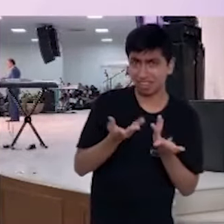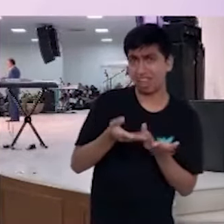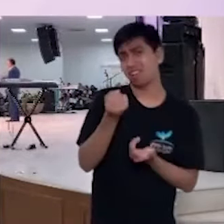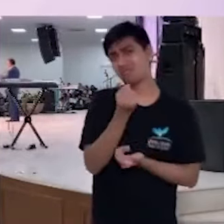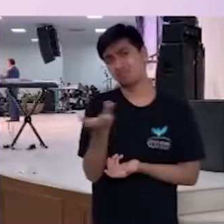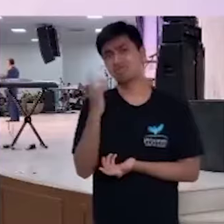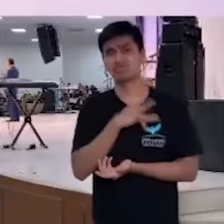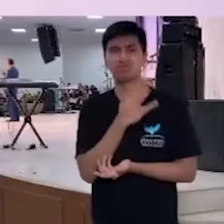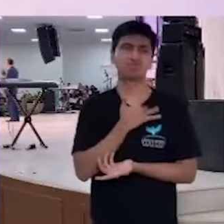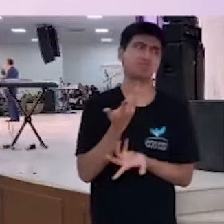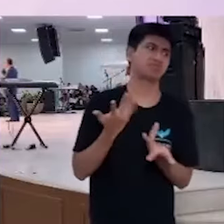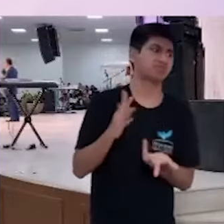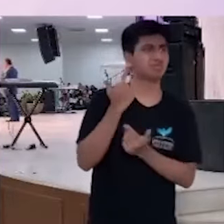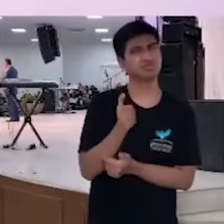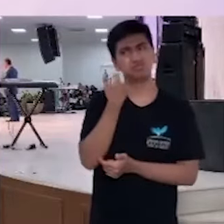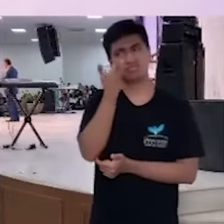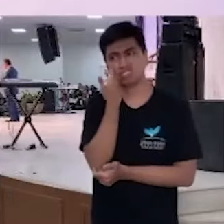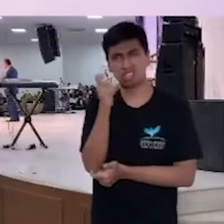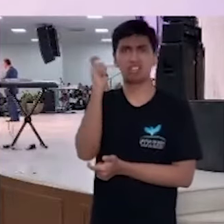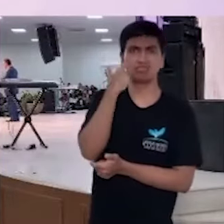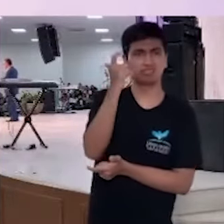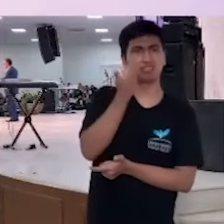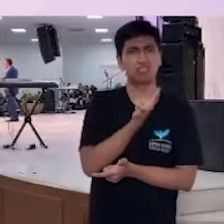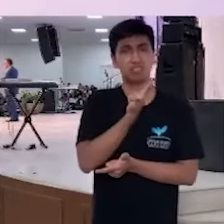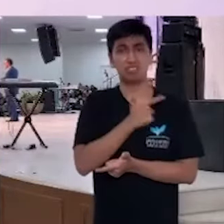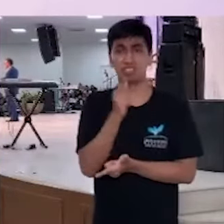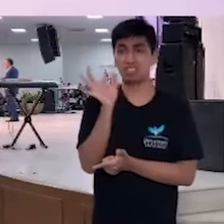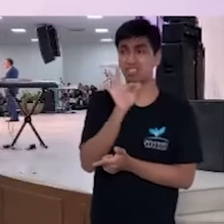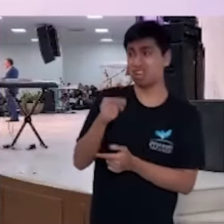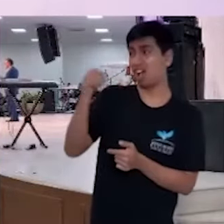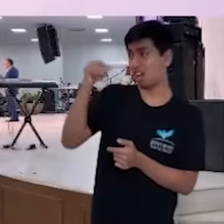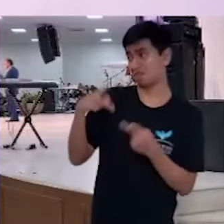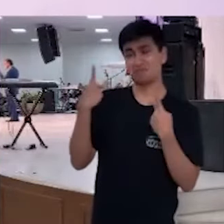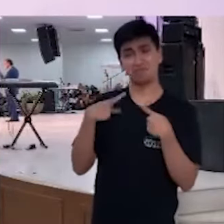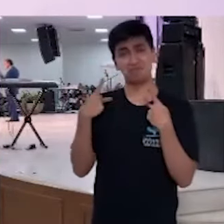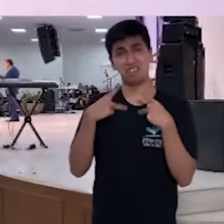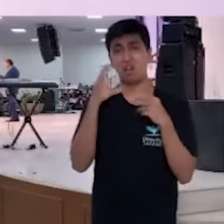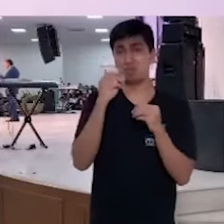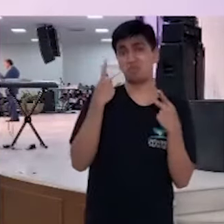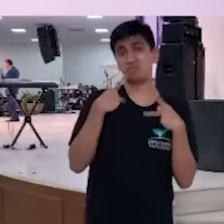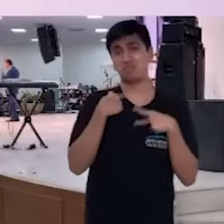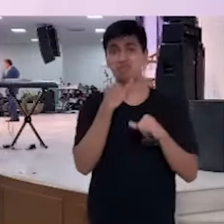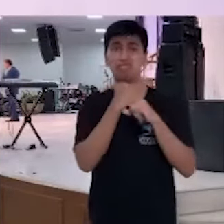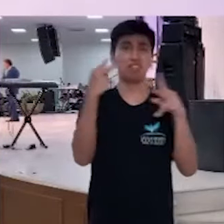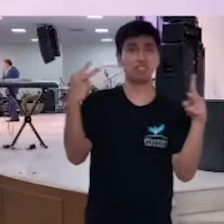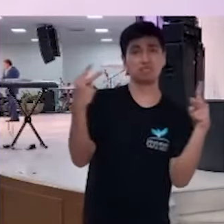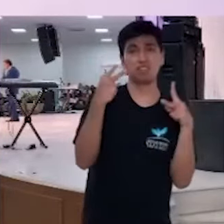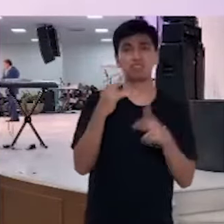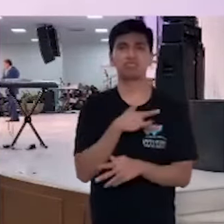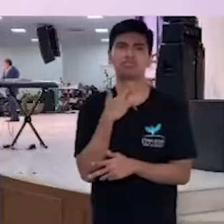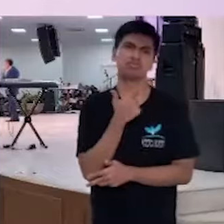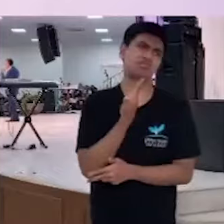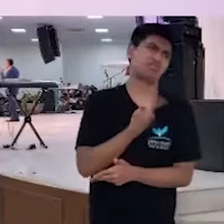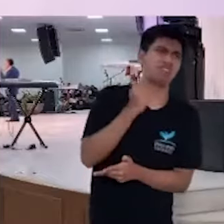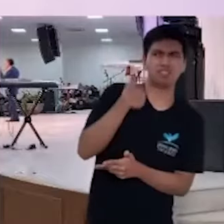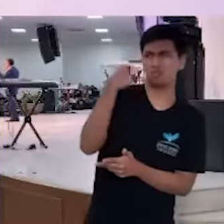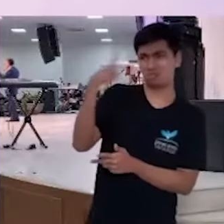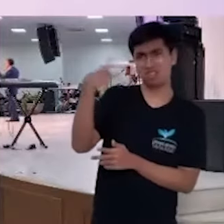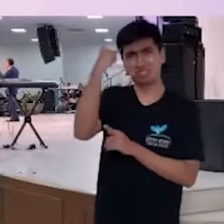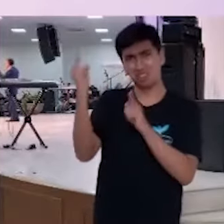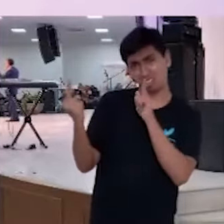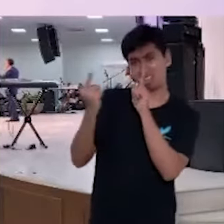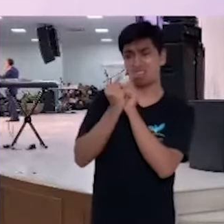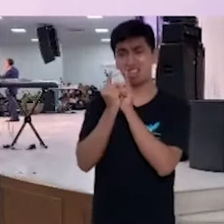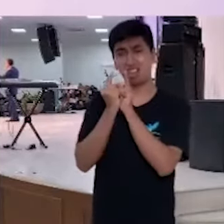A lo mejor no de los que están aquí, de los que nos están oyendo por internet, ¿verdad? Pero la rendición de cuentas es muy importante porque nos